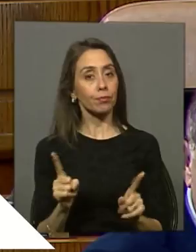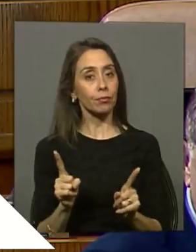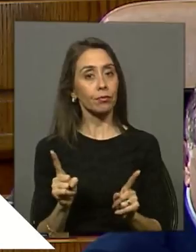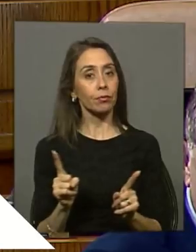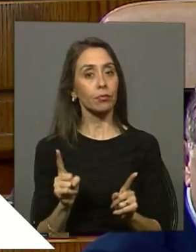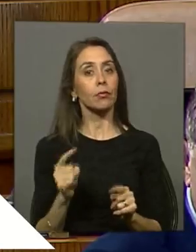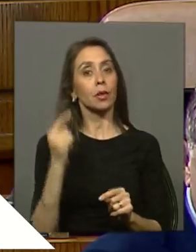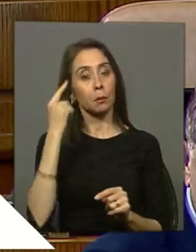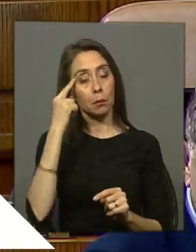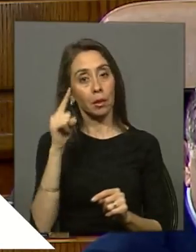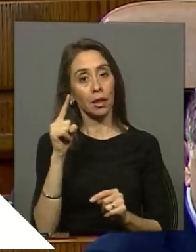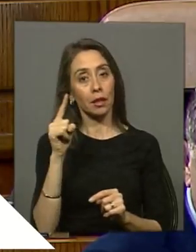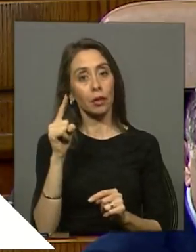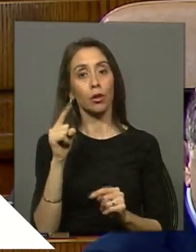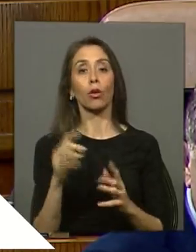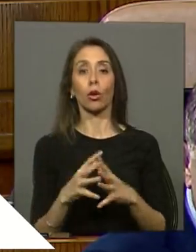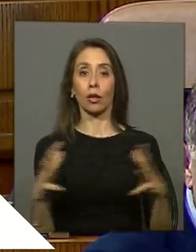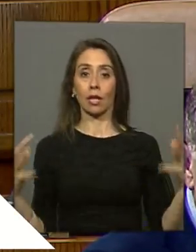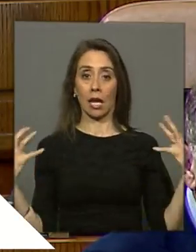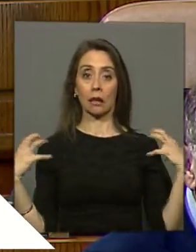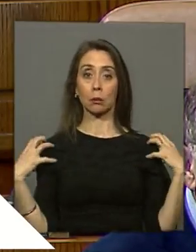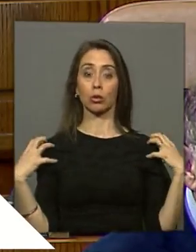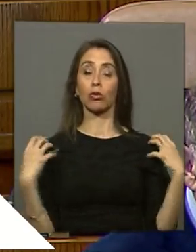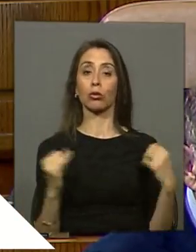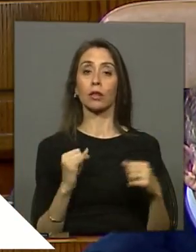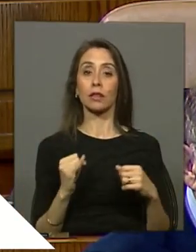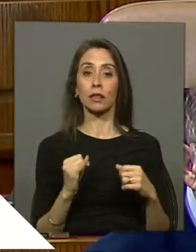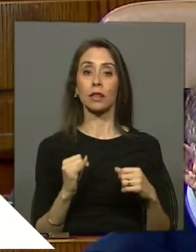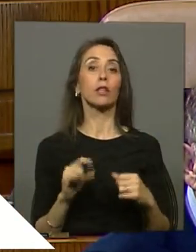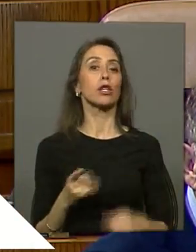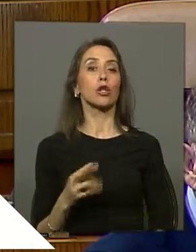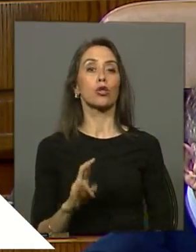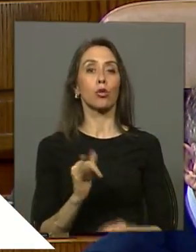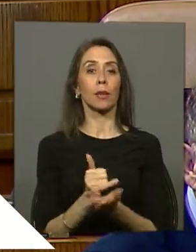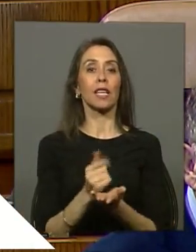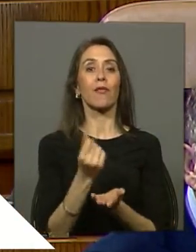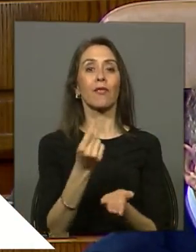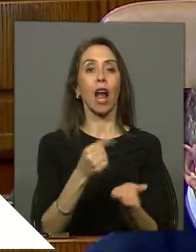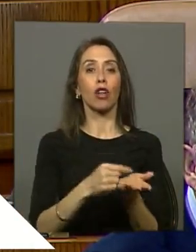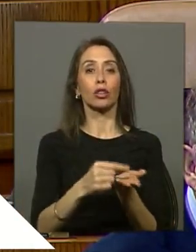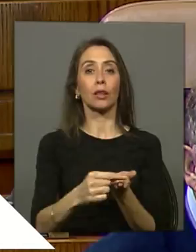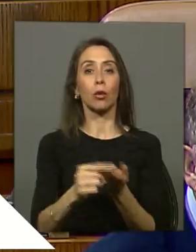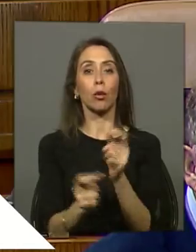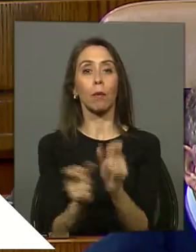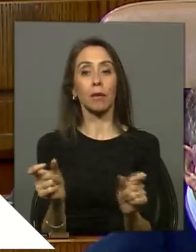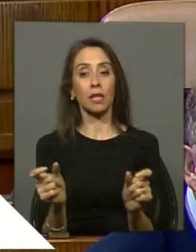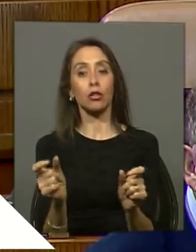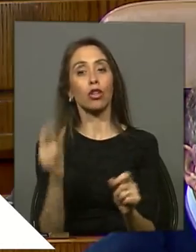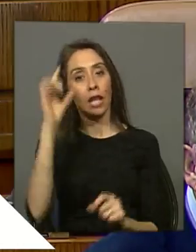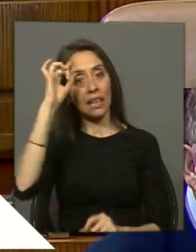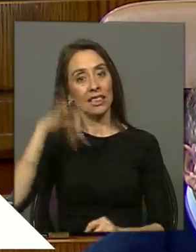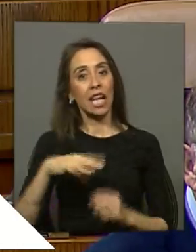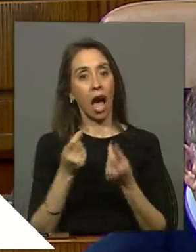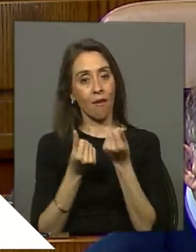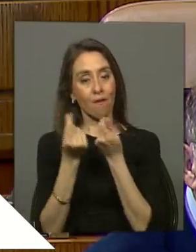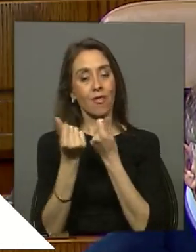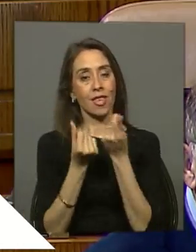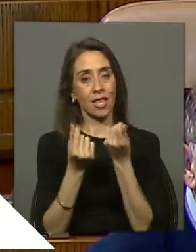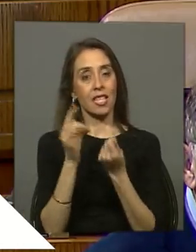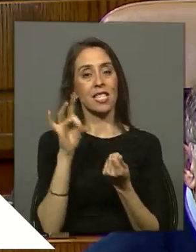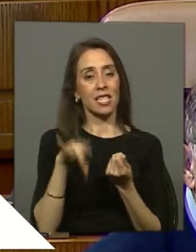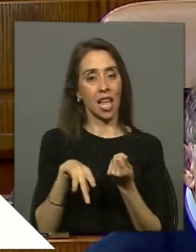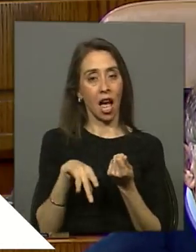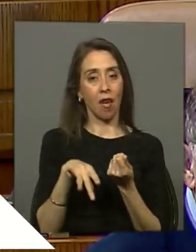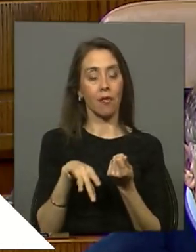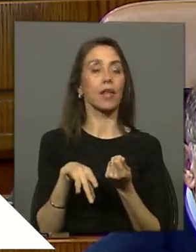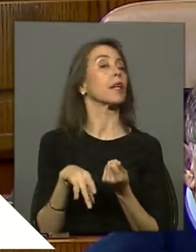sin embargo considero que tiene una gran responsabilidad el presidente en la subentendencia de valores inseguros hay gente que entiende de finanzas y que sabe